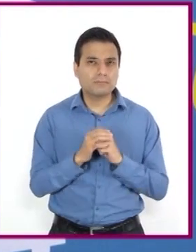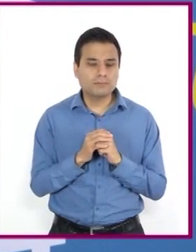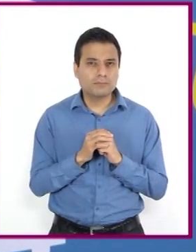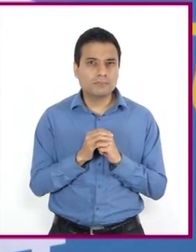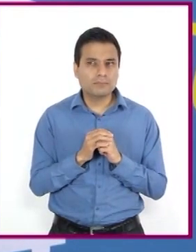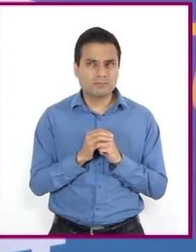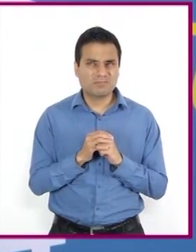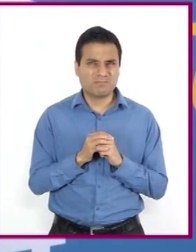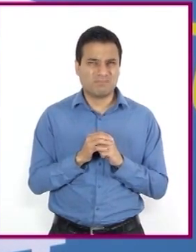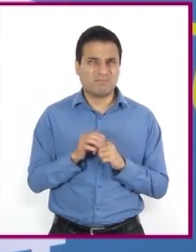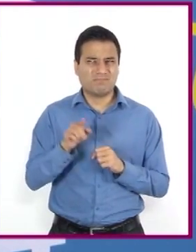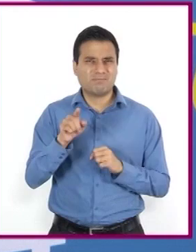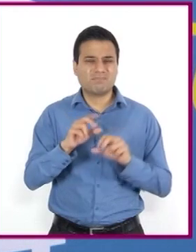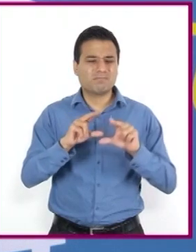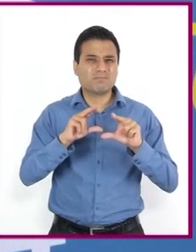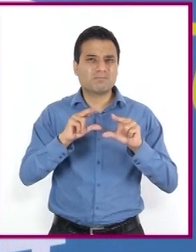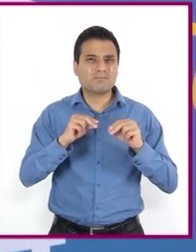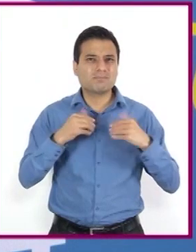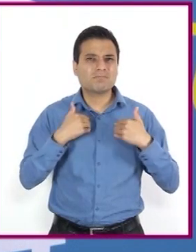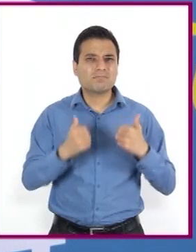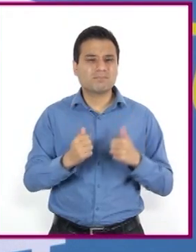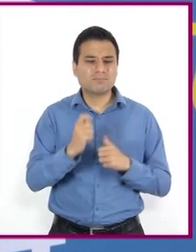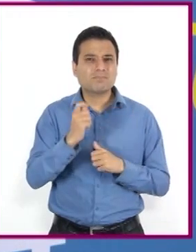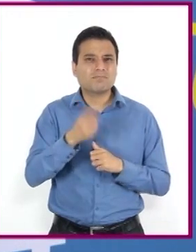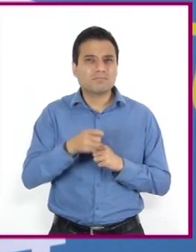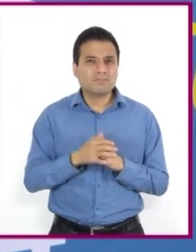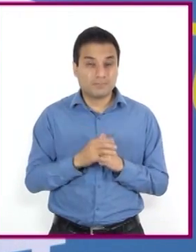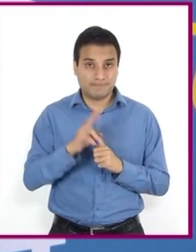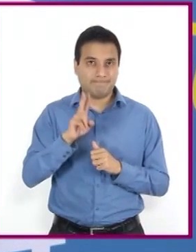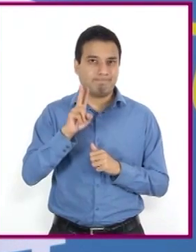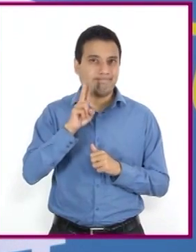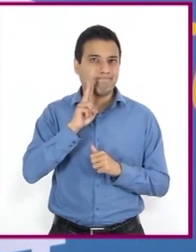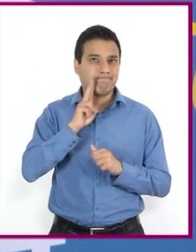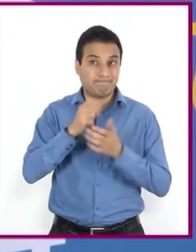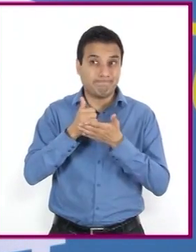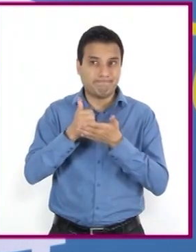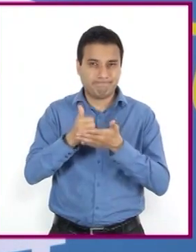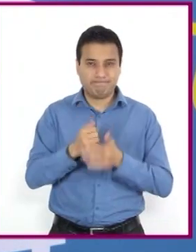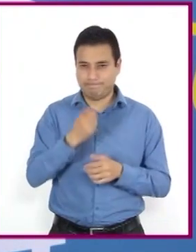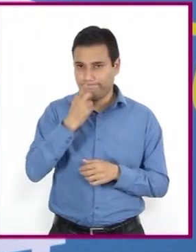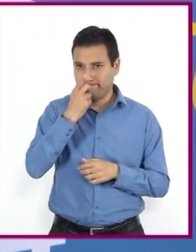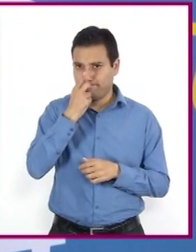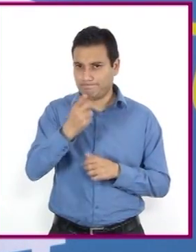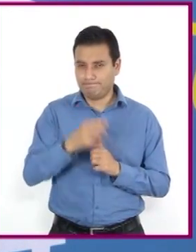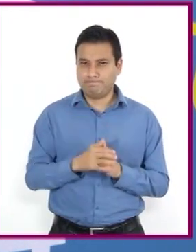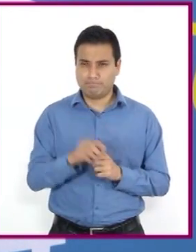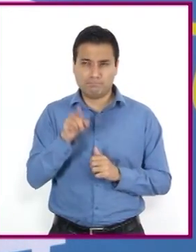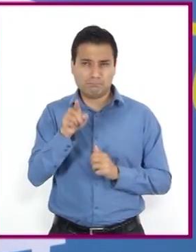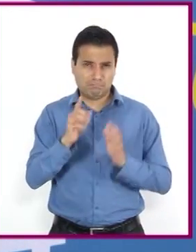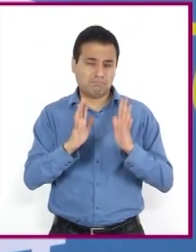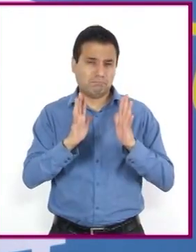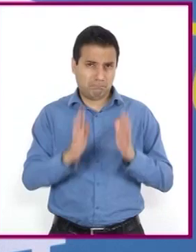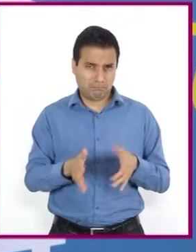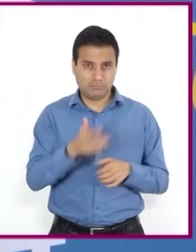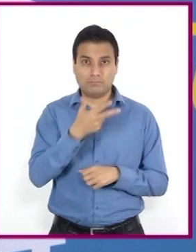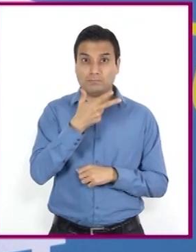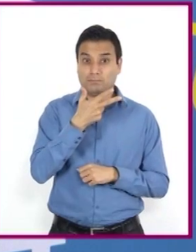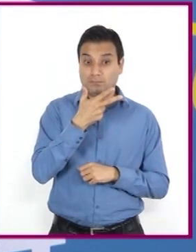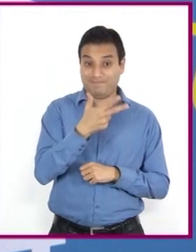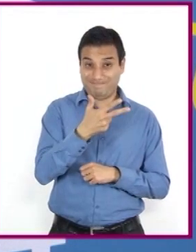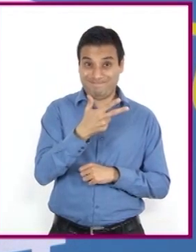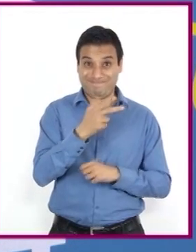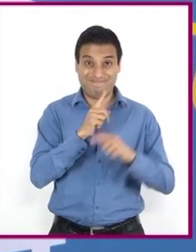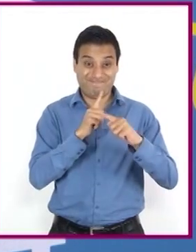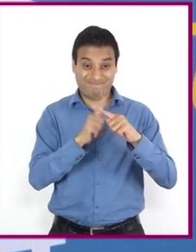pista es la que necesita? Valeria decidió ayudarle, diciéndole: tú ya multiplicaste 8 por 8